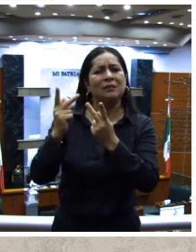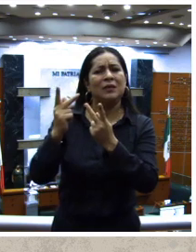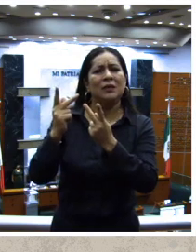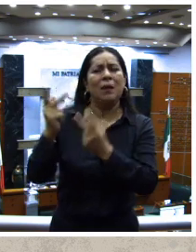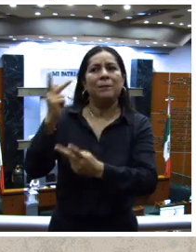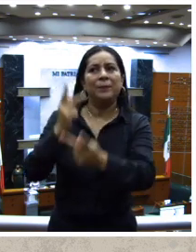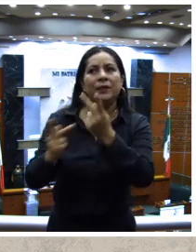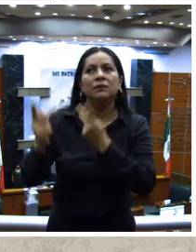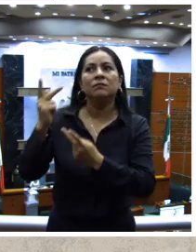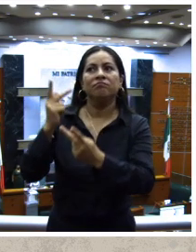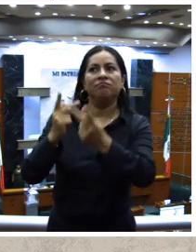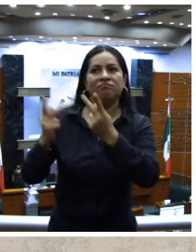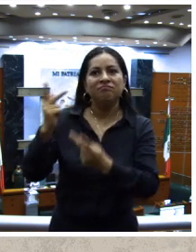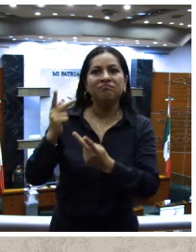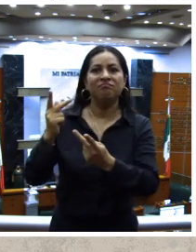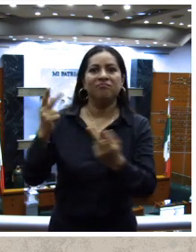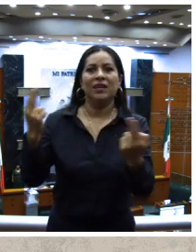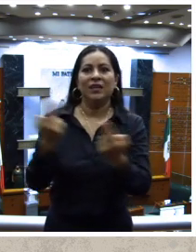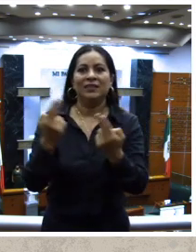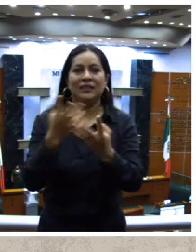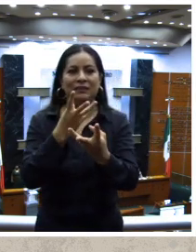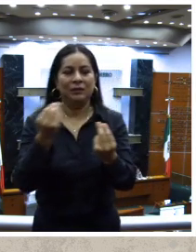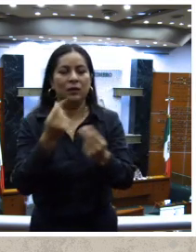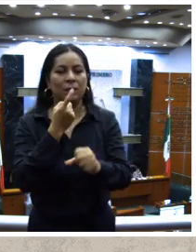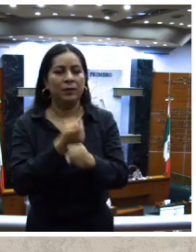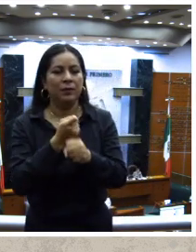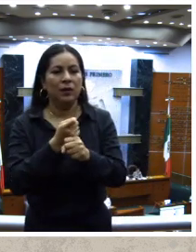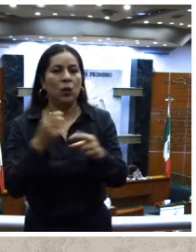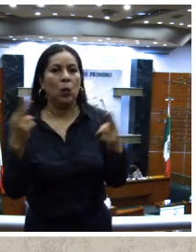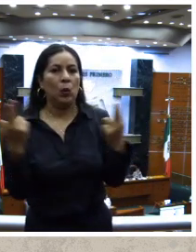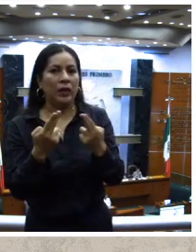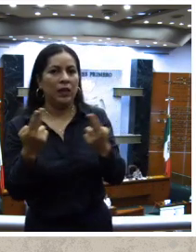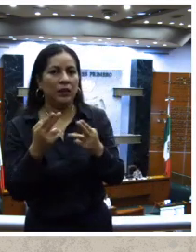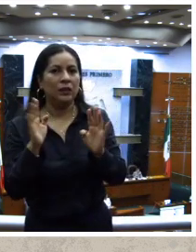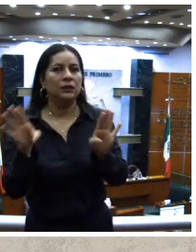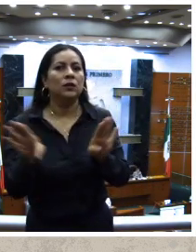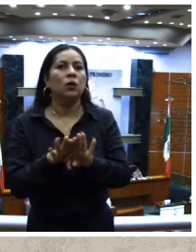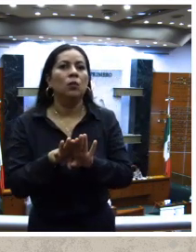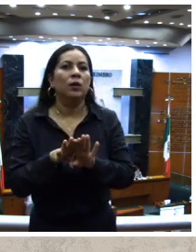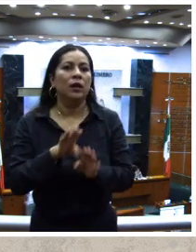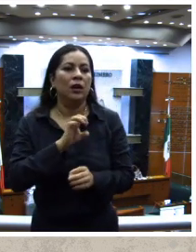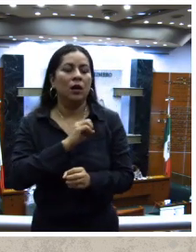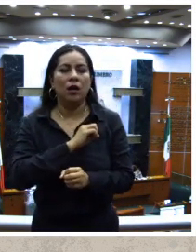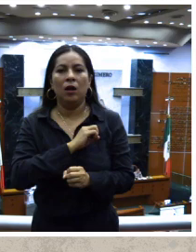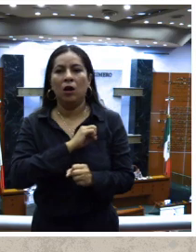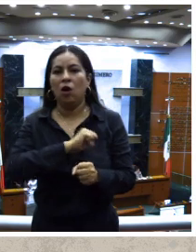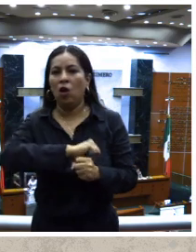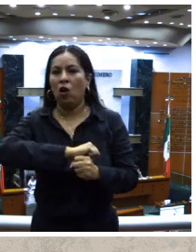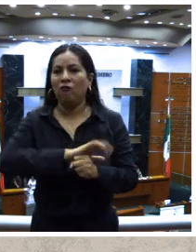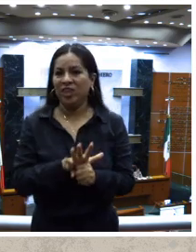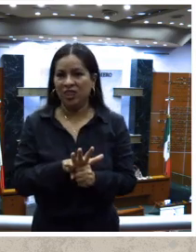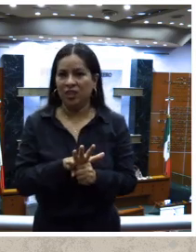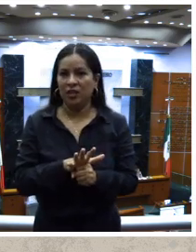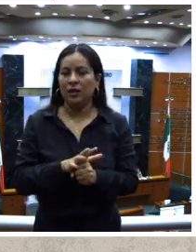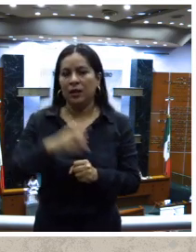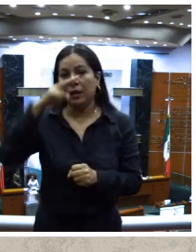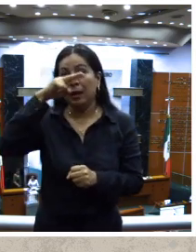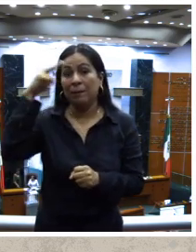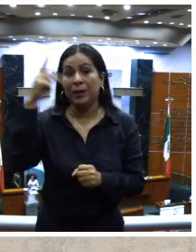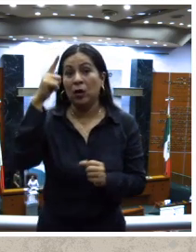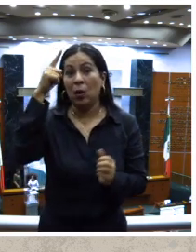endeudamiento para solventar necesidades primarias o urgentes como el COVID, por el que México se endeudó